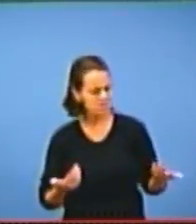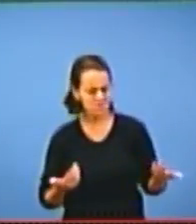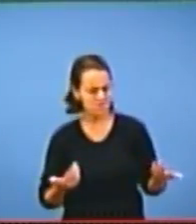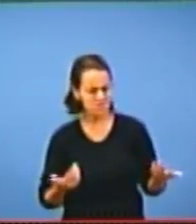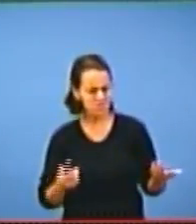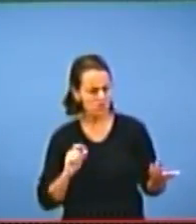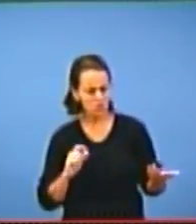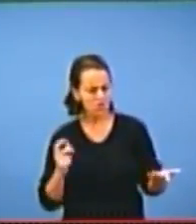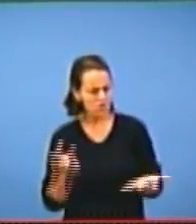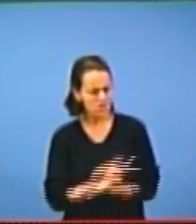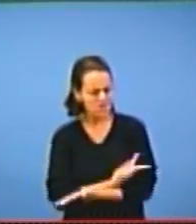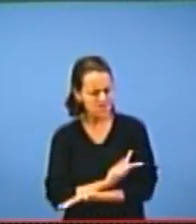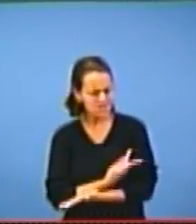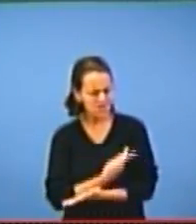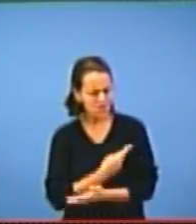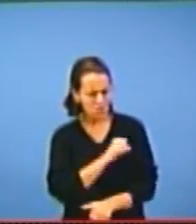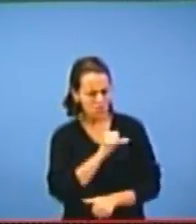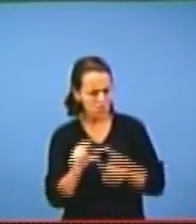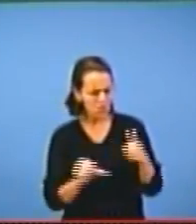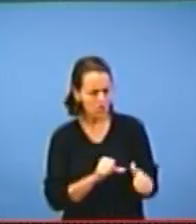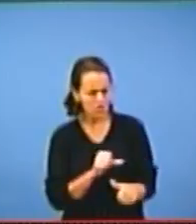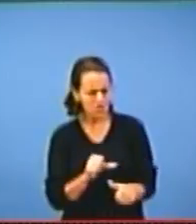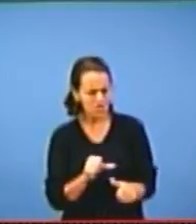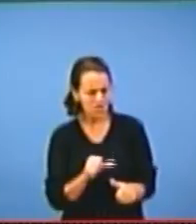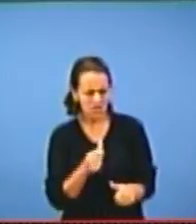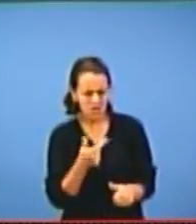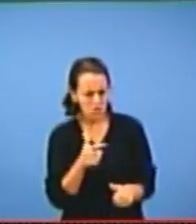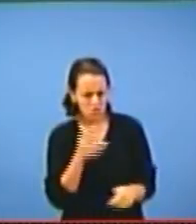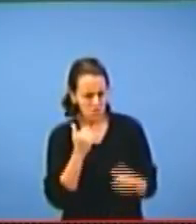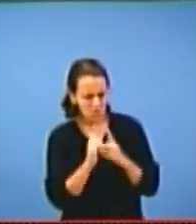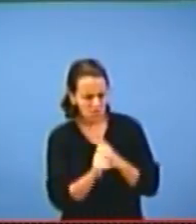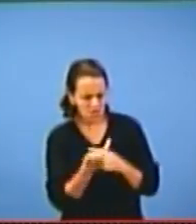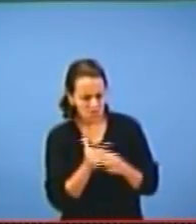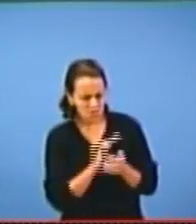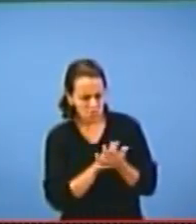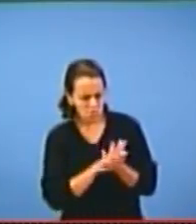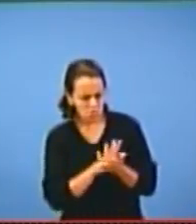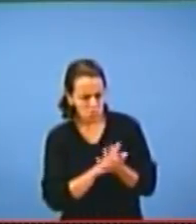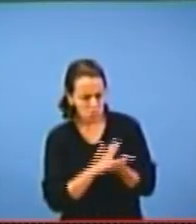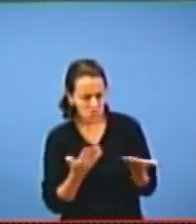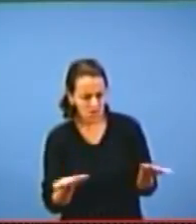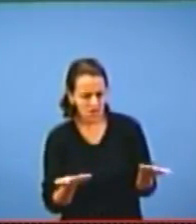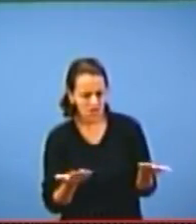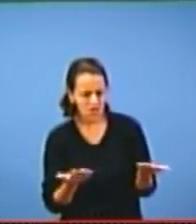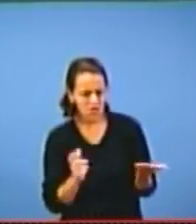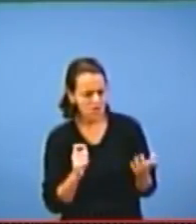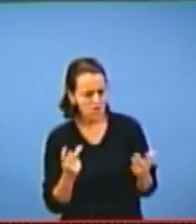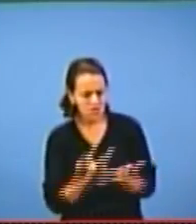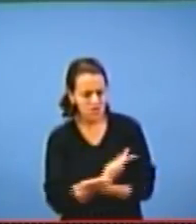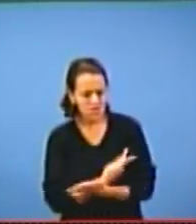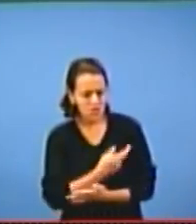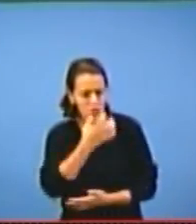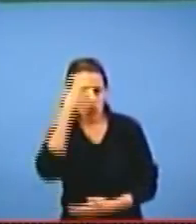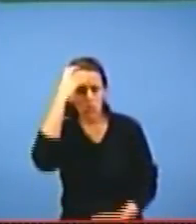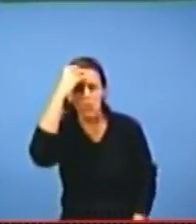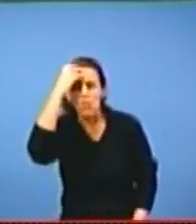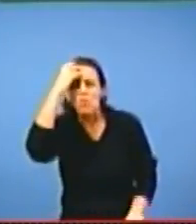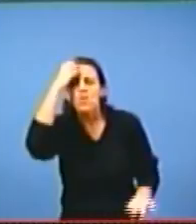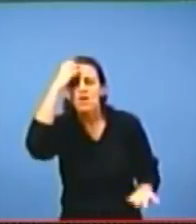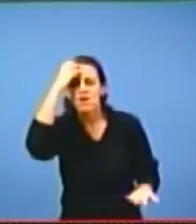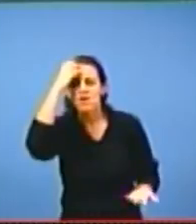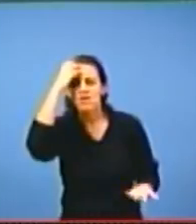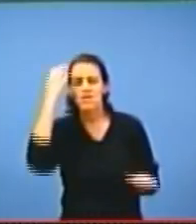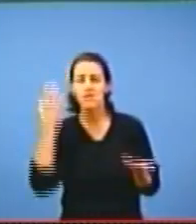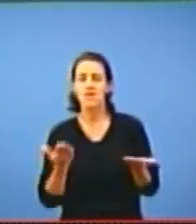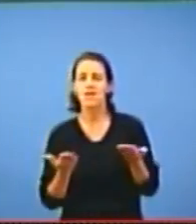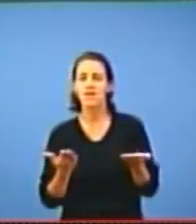qué? ¿Qué aconteció? ¿Por qué pasó esto? Mis hermanos, ¿quién fue el culpable? ¿Sabe